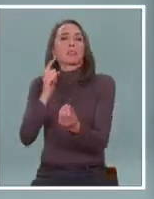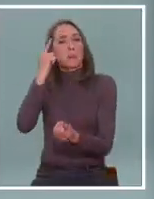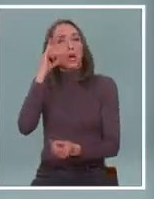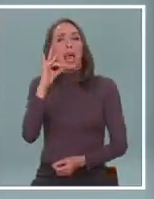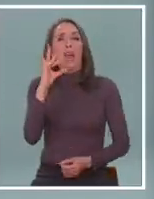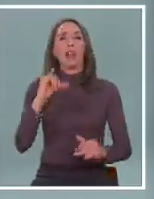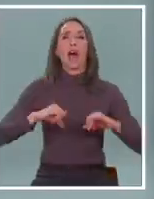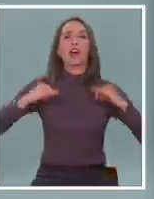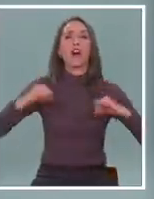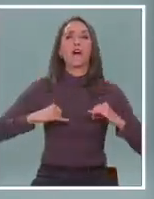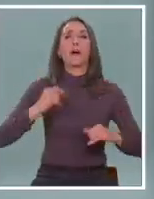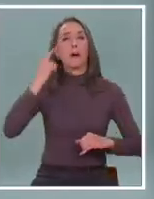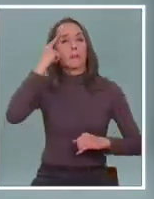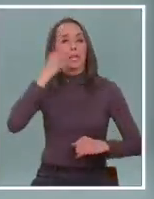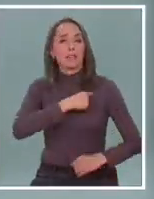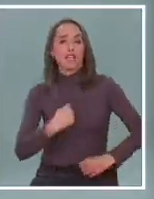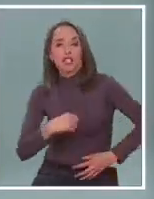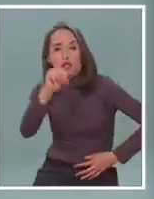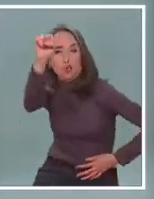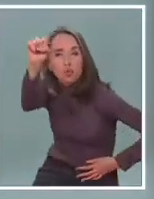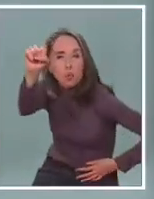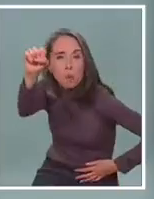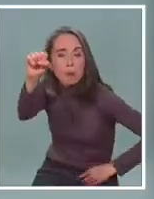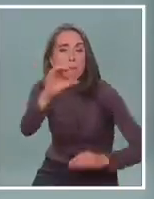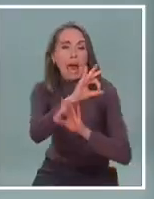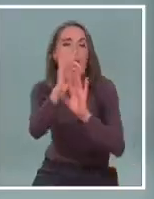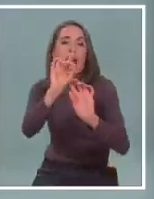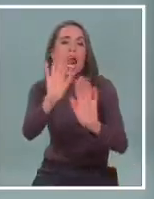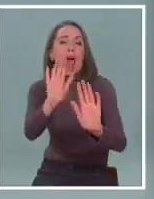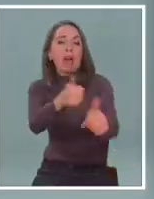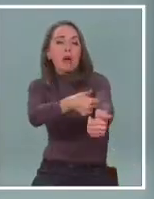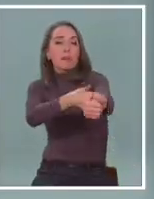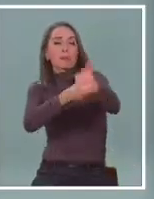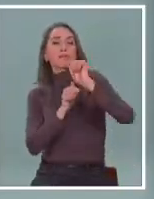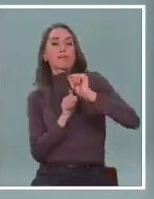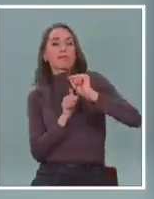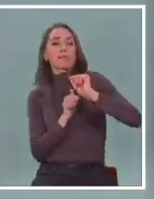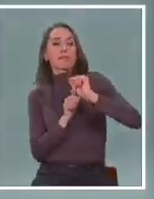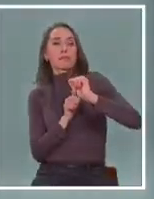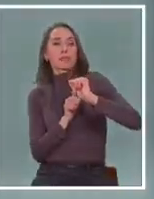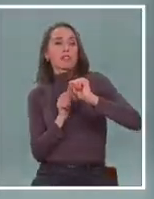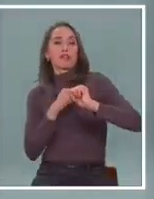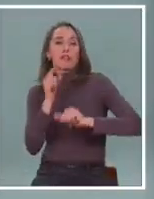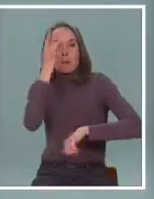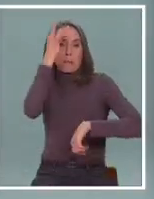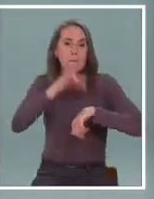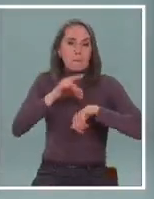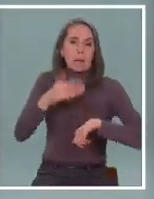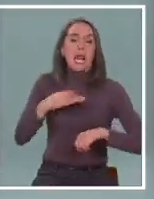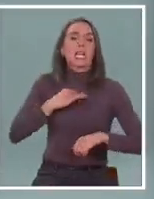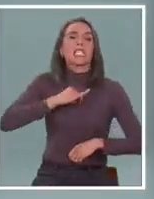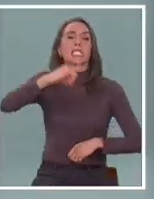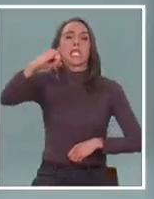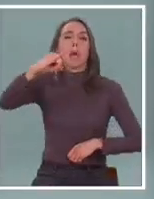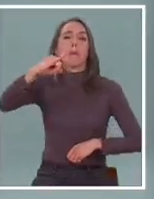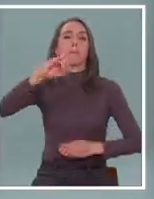cree prácticamente Superman, que nada lo va a hacer, nada le va a hacer mal, siempre va a estar